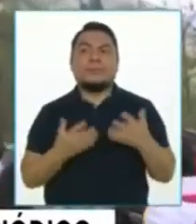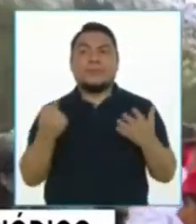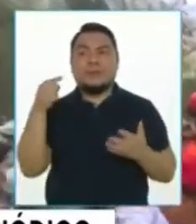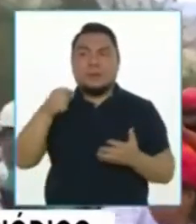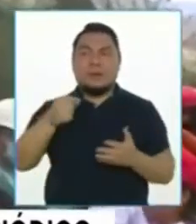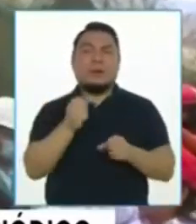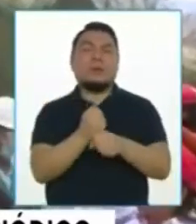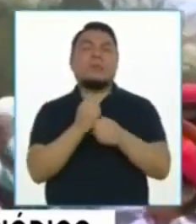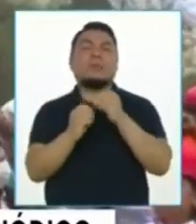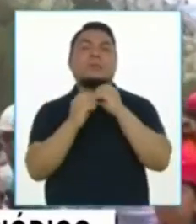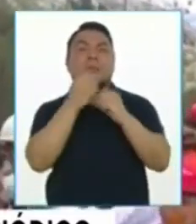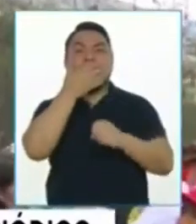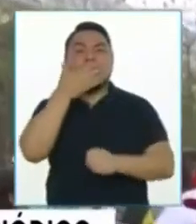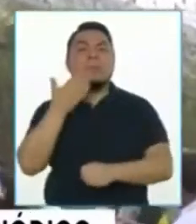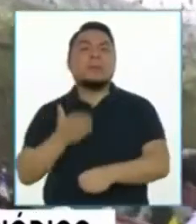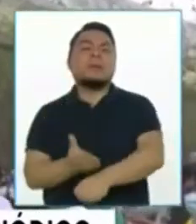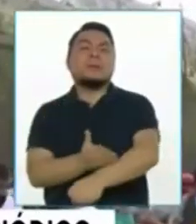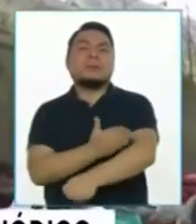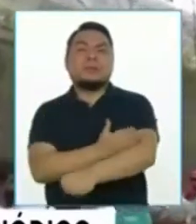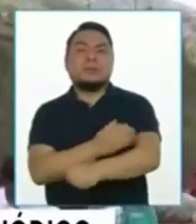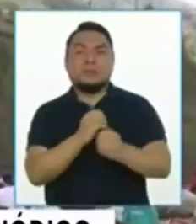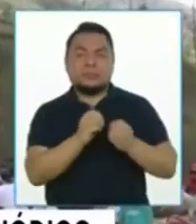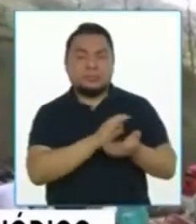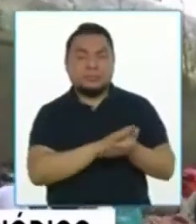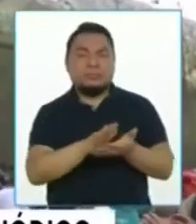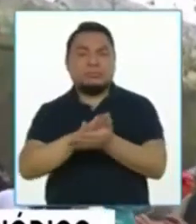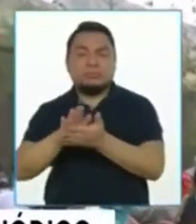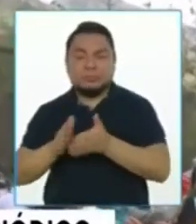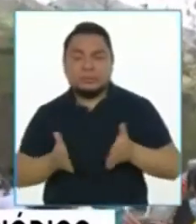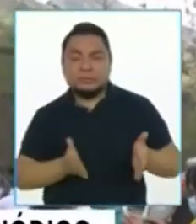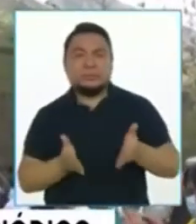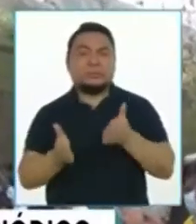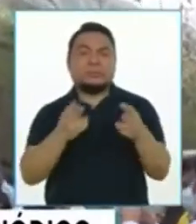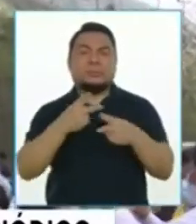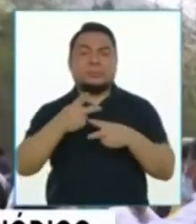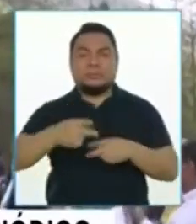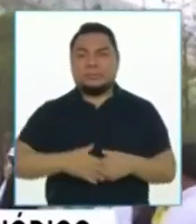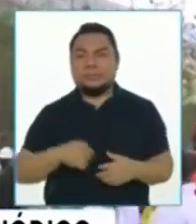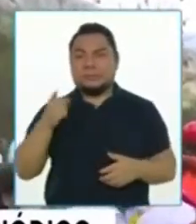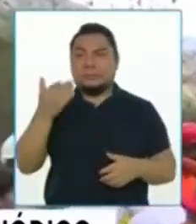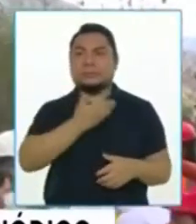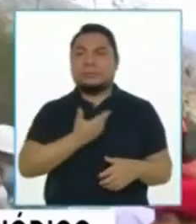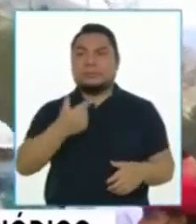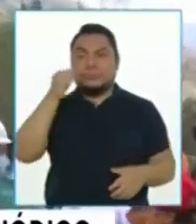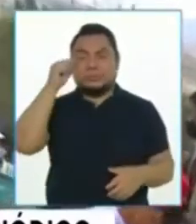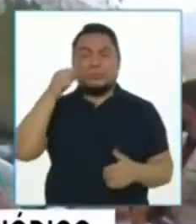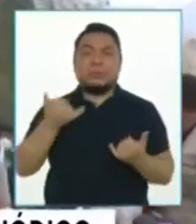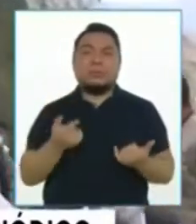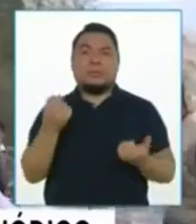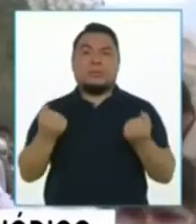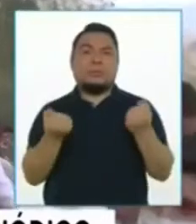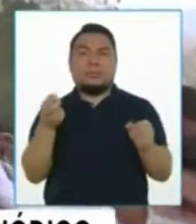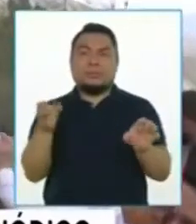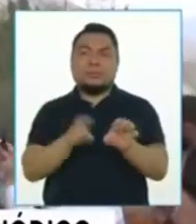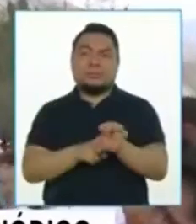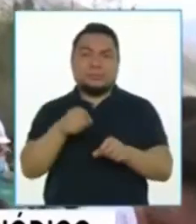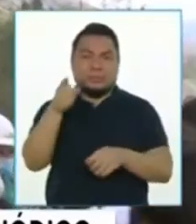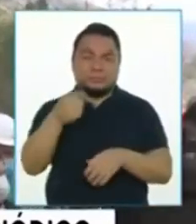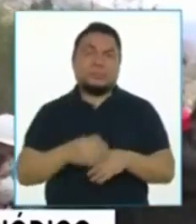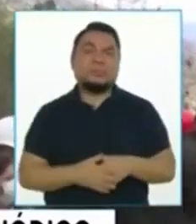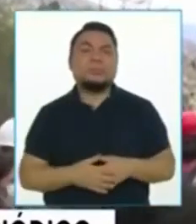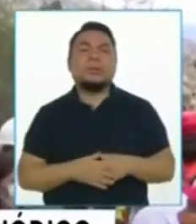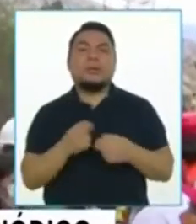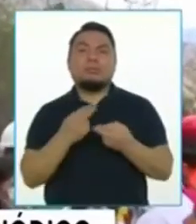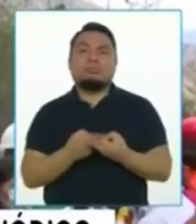para estas obras de mejoramiento y mantenimiento de los caminos vecinales. El mandatario se encuentra en este vehículo